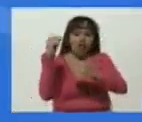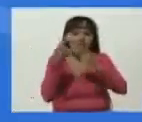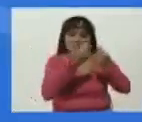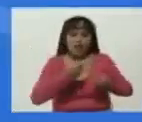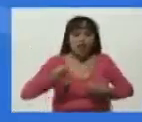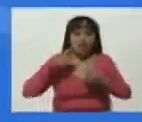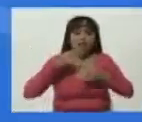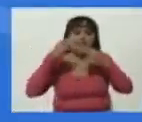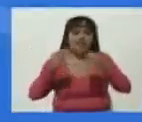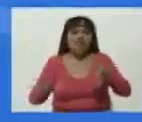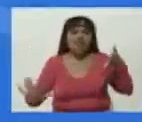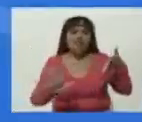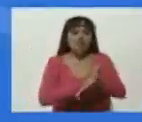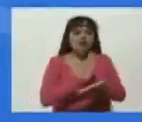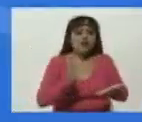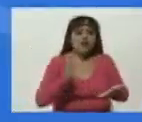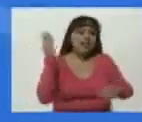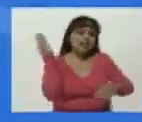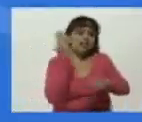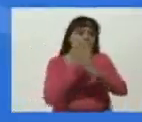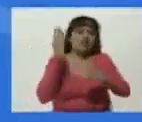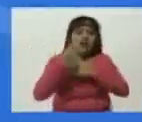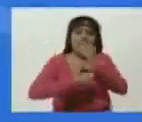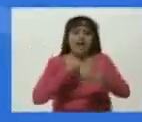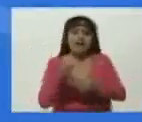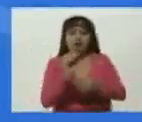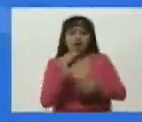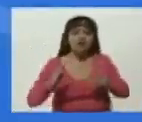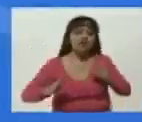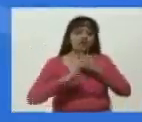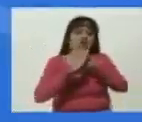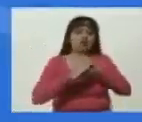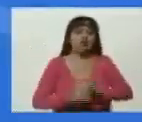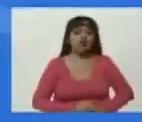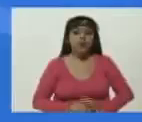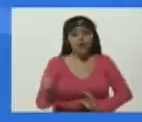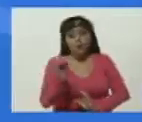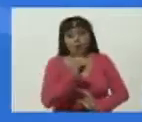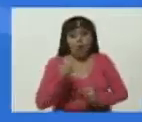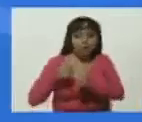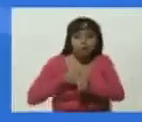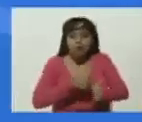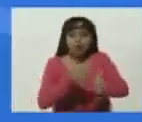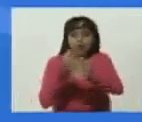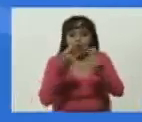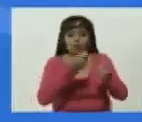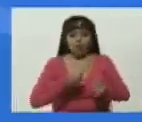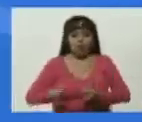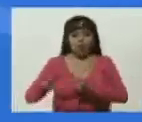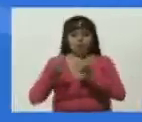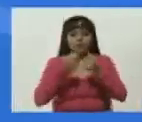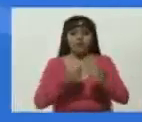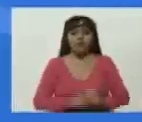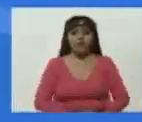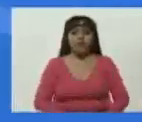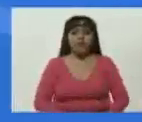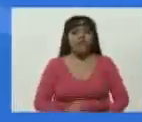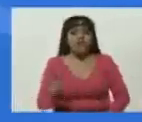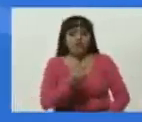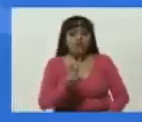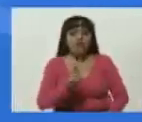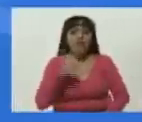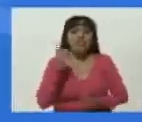real sobre las sanciones, sobre el bloqueo, sobre la persecución económica. Venezuela tiene